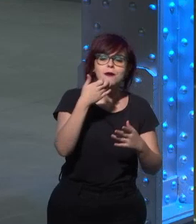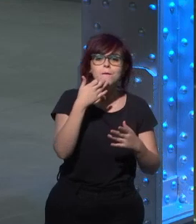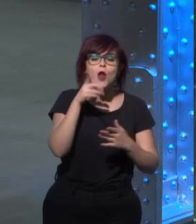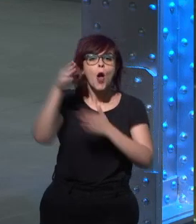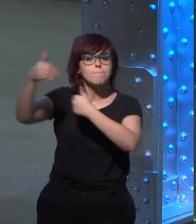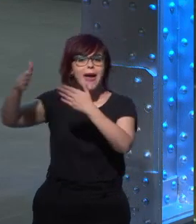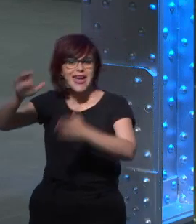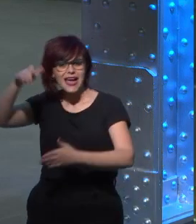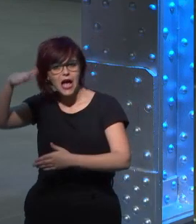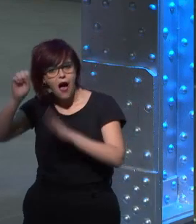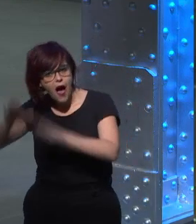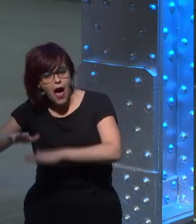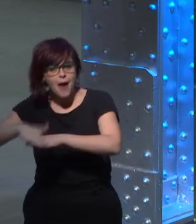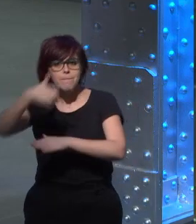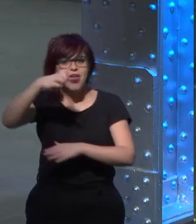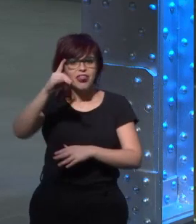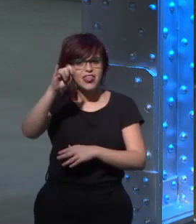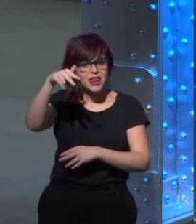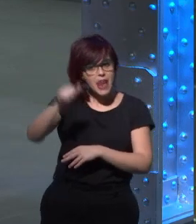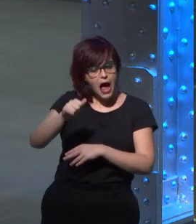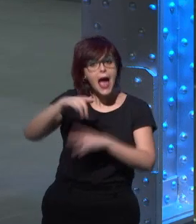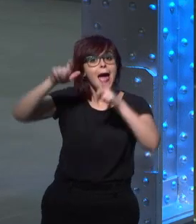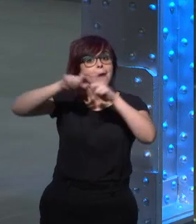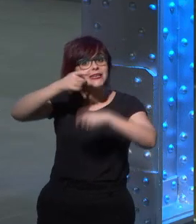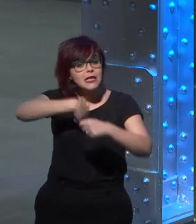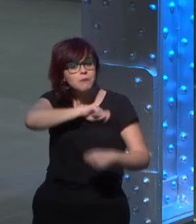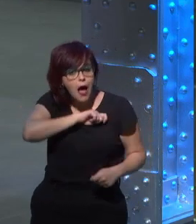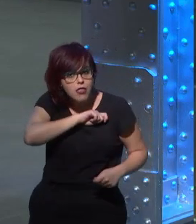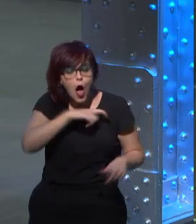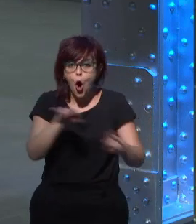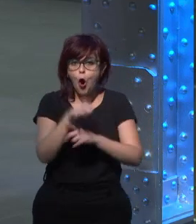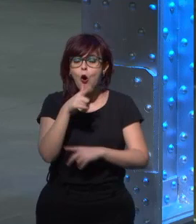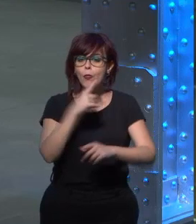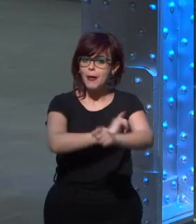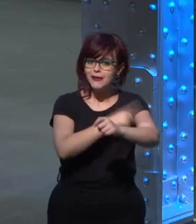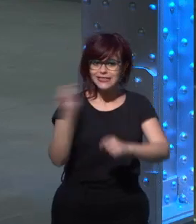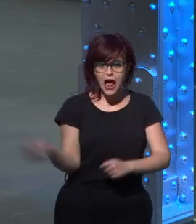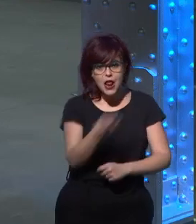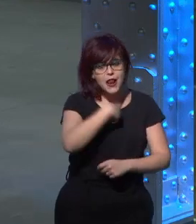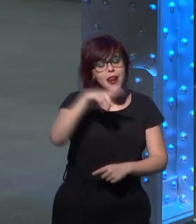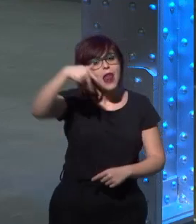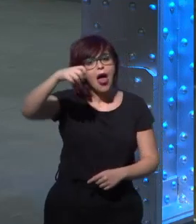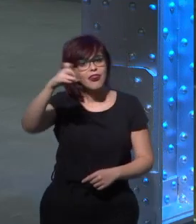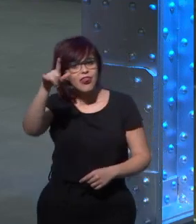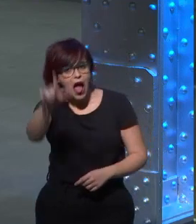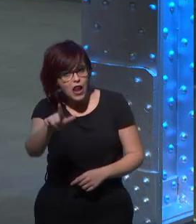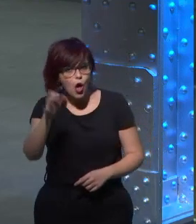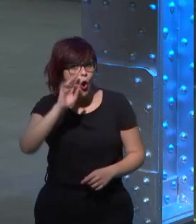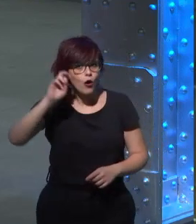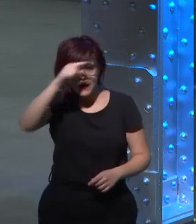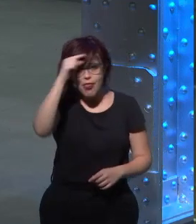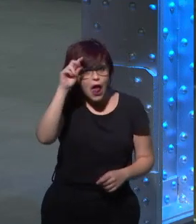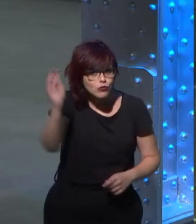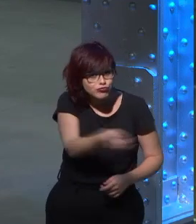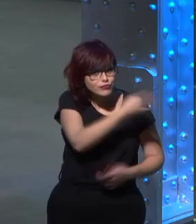el talento joven también tiene que formar parte de nuestra marca España, al igual que lo hace Rafa Nadal, un talento deportivo, o al igual que lo hacen otros muchos jóvenes, yo diría, en